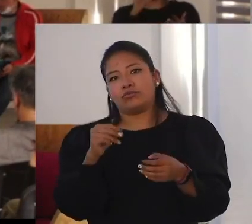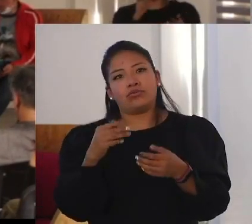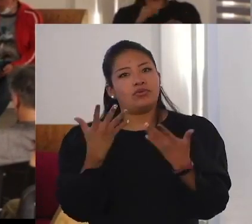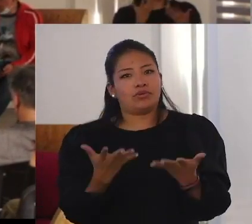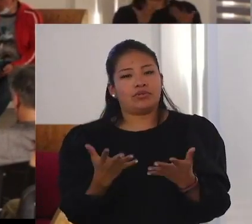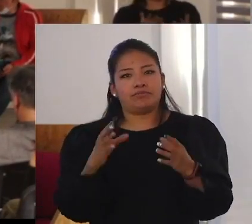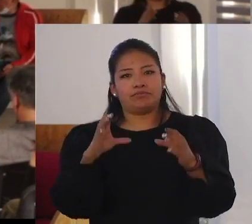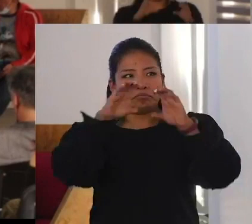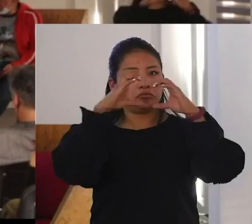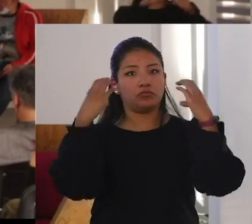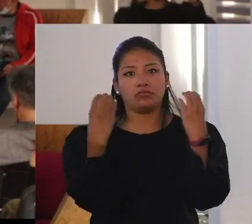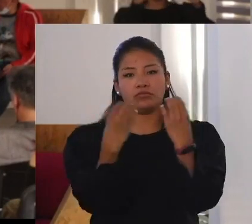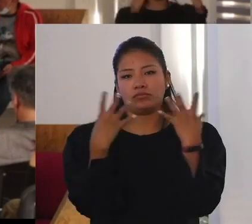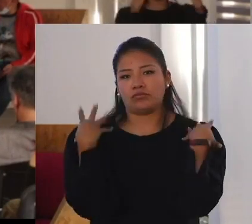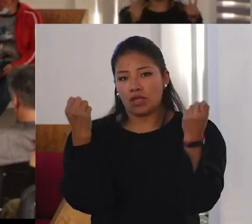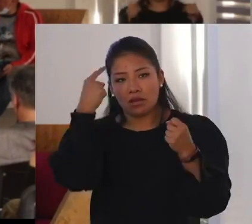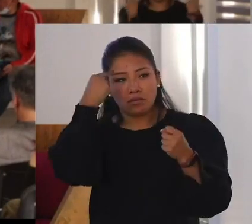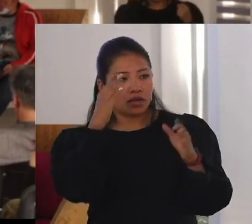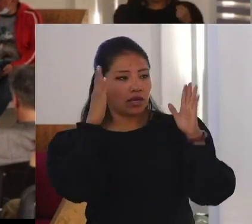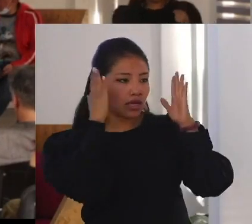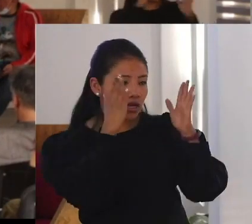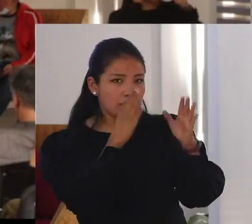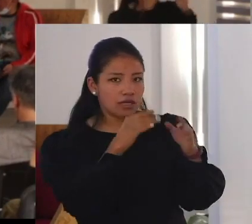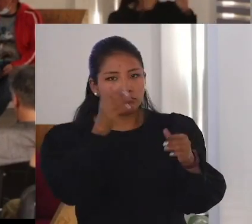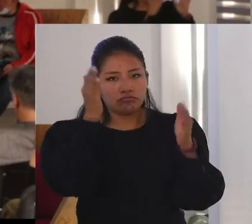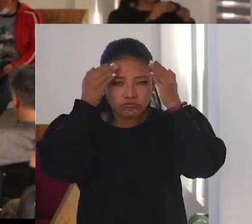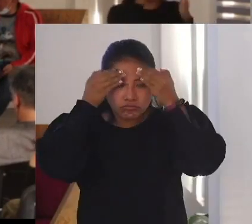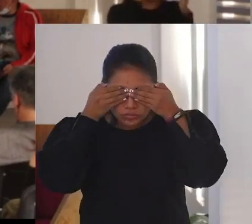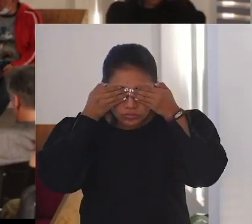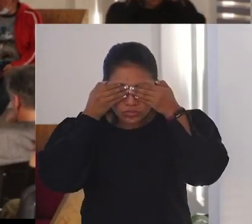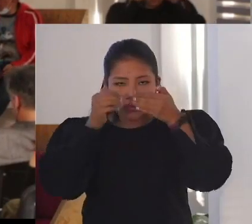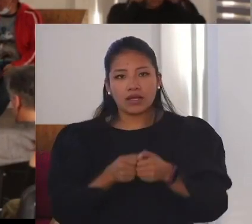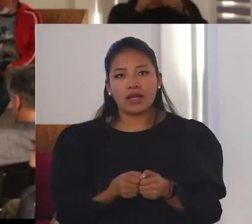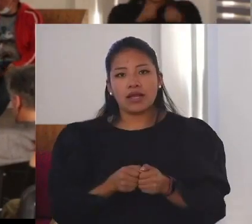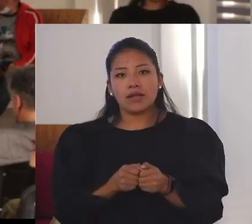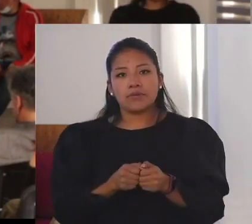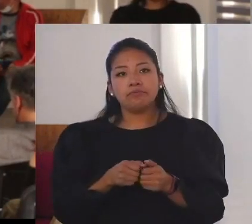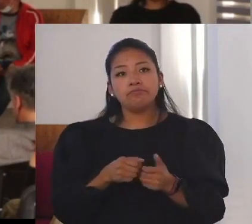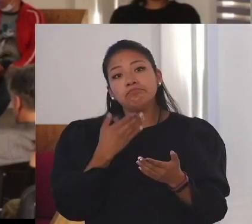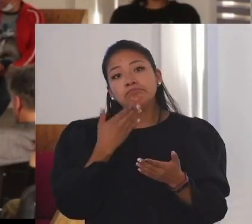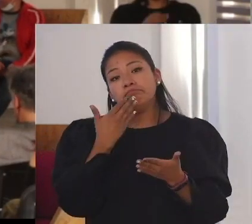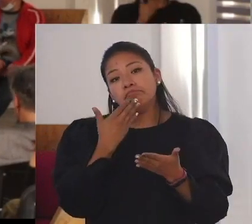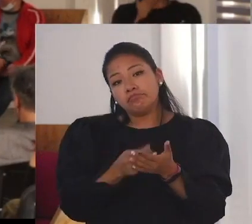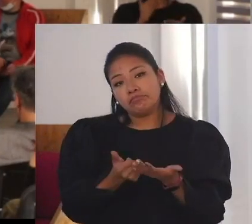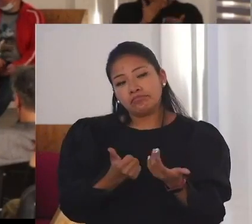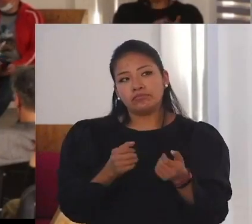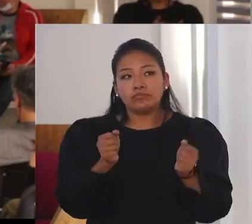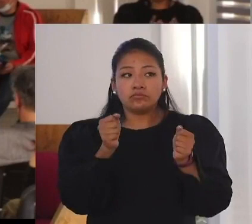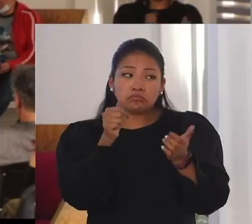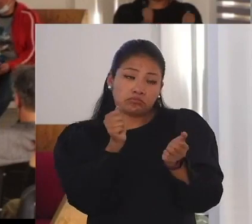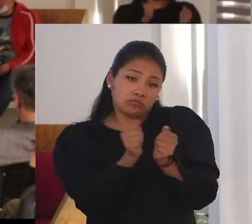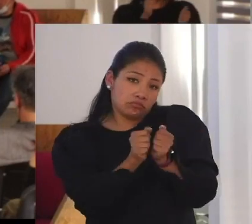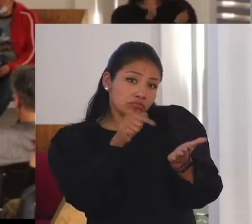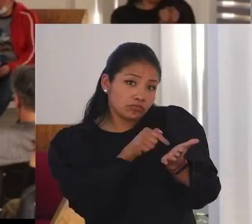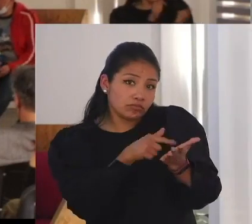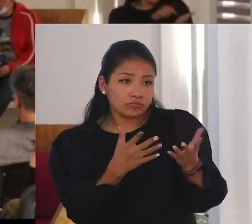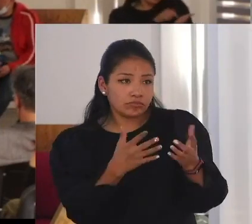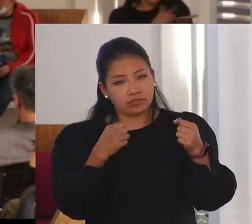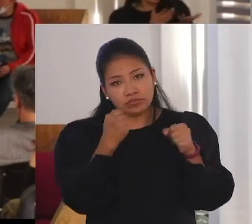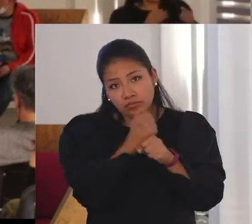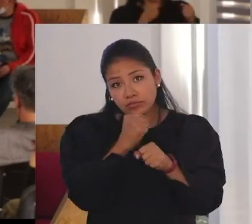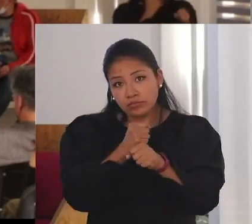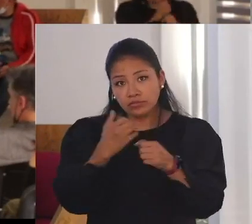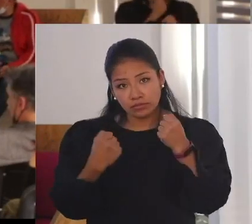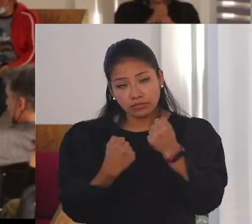Público de atención a al autismo Entonces es como venimos trabajando apoyando desde